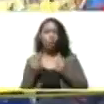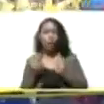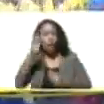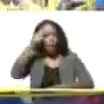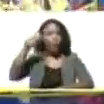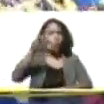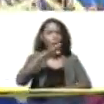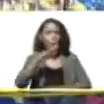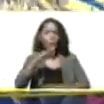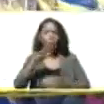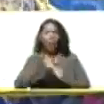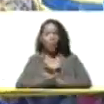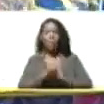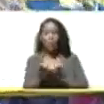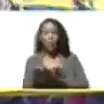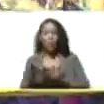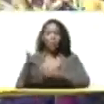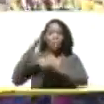pueblos del mundo.